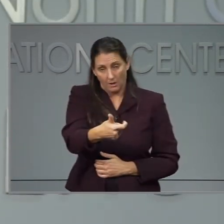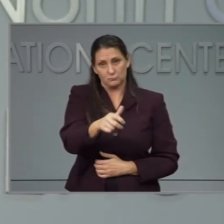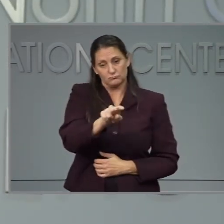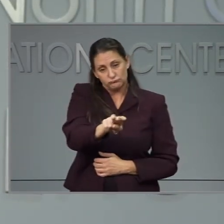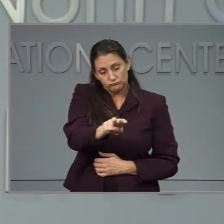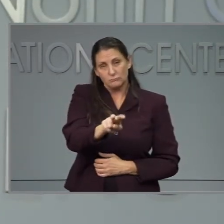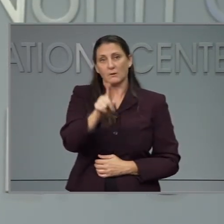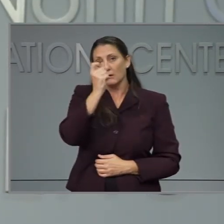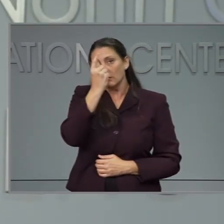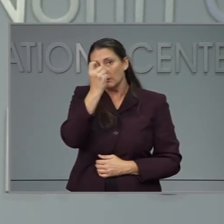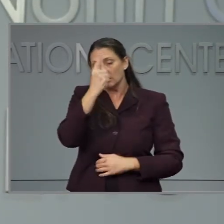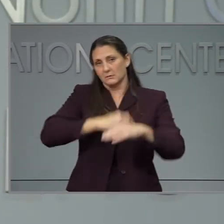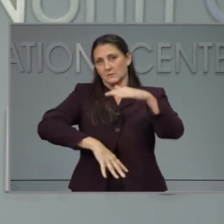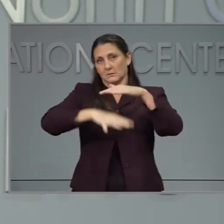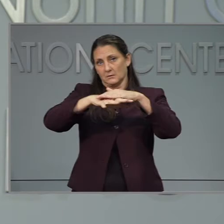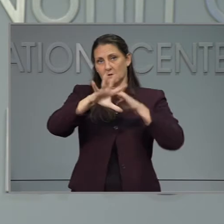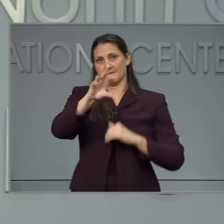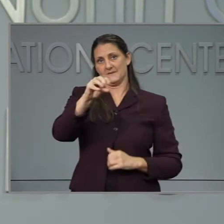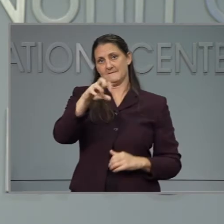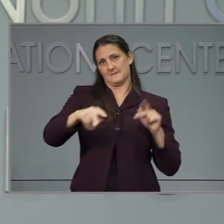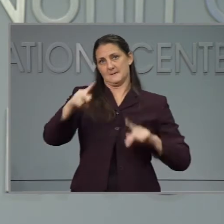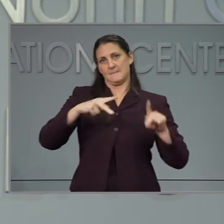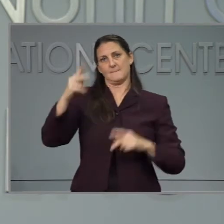Gracias. La siguiente.